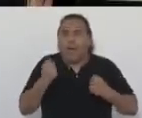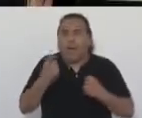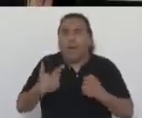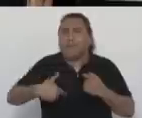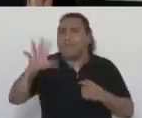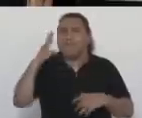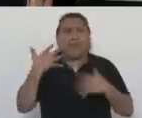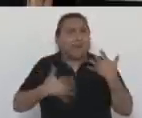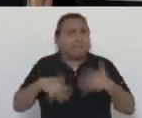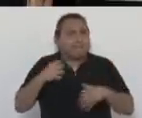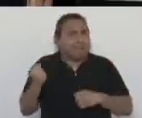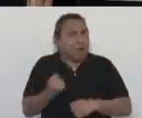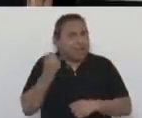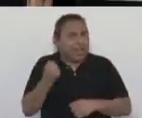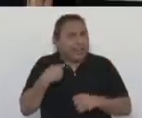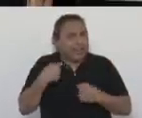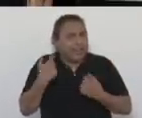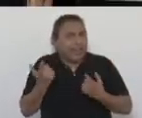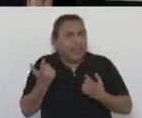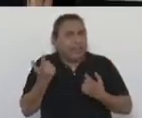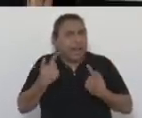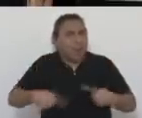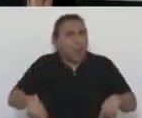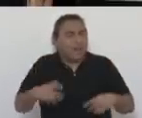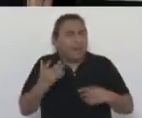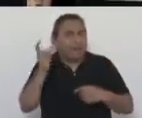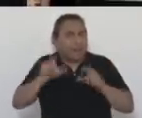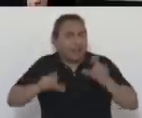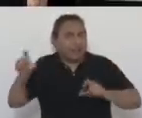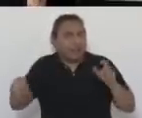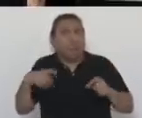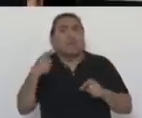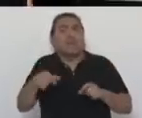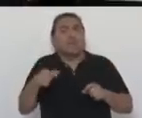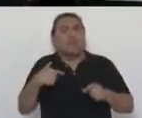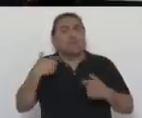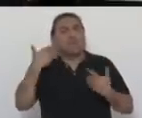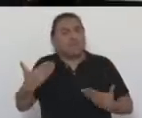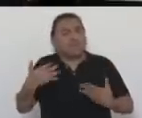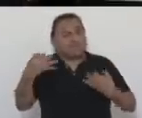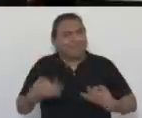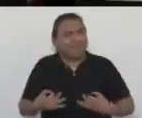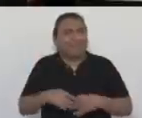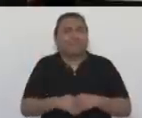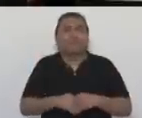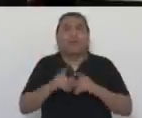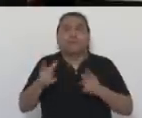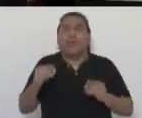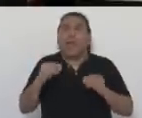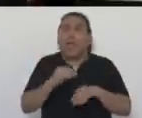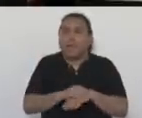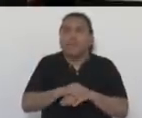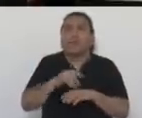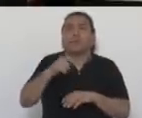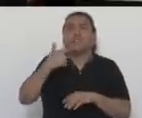las cualidades humanas, porque es la que garantiza todas las demás. Mi amigo el senador Federico Pinedo y el senador